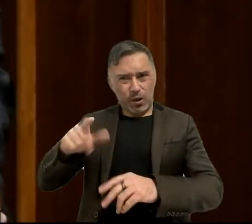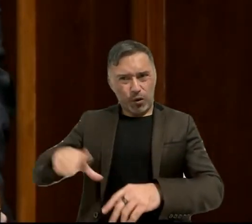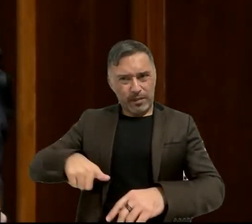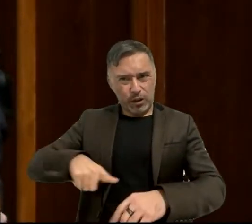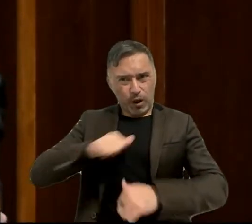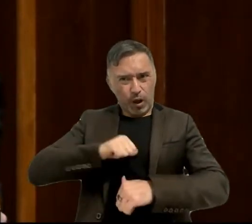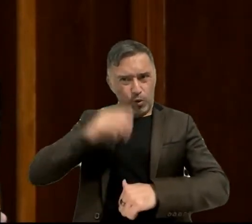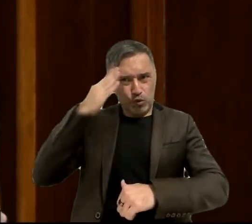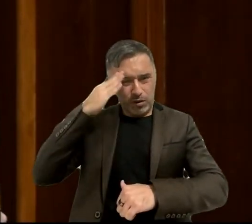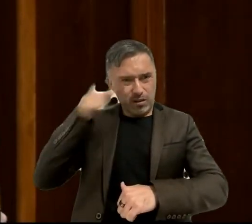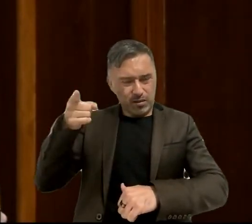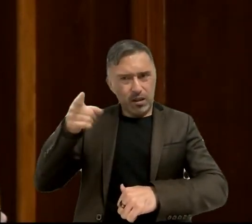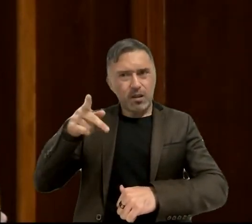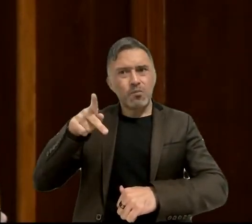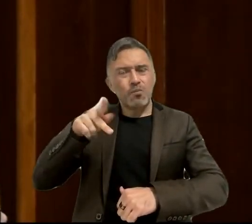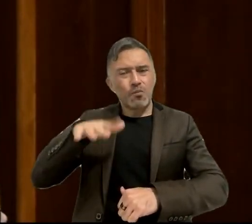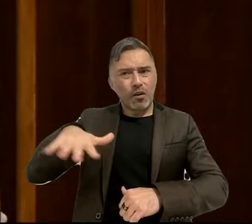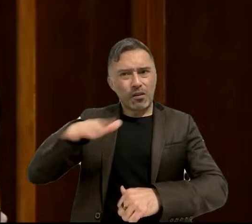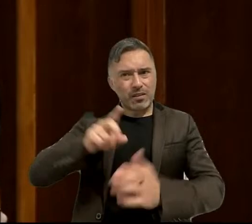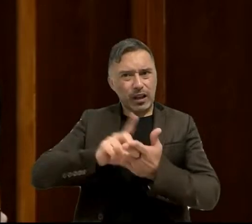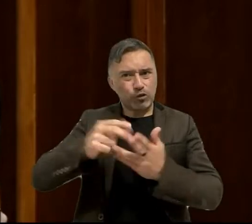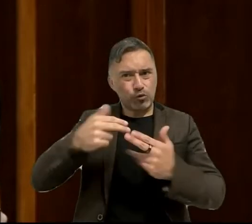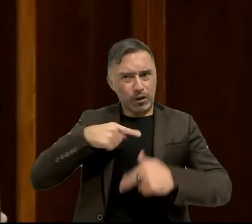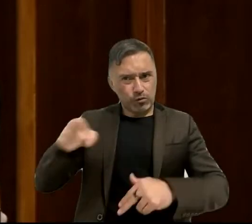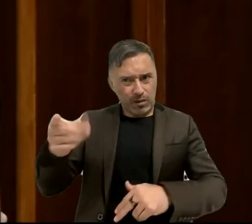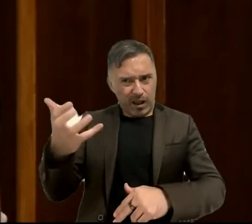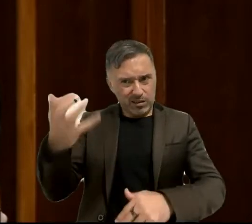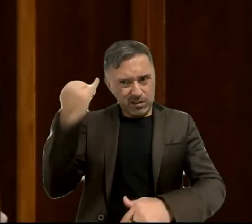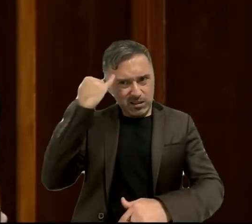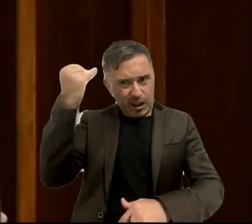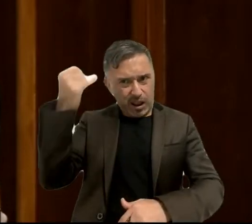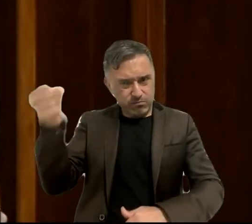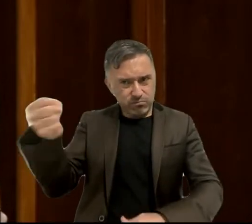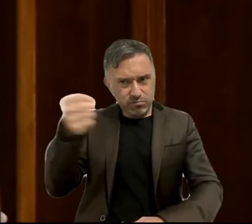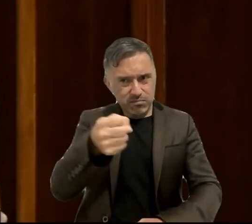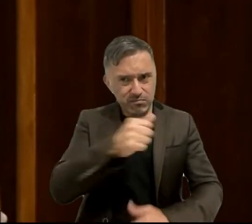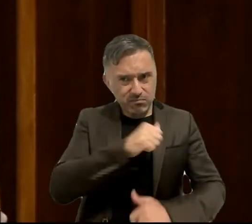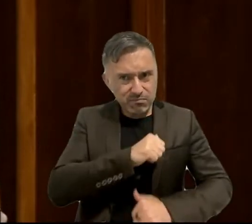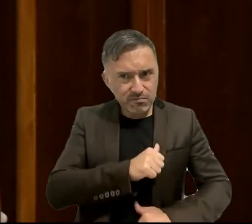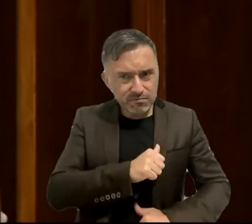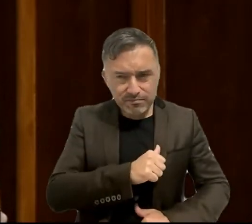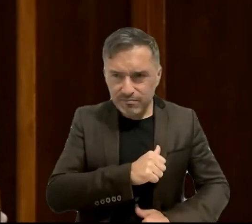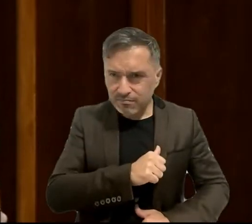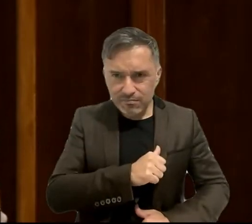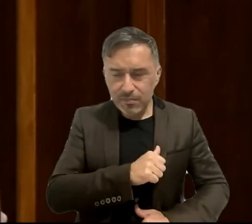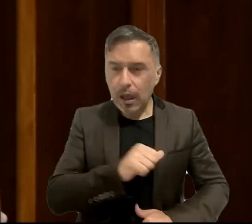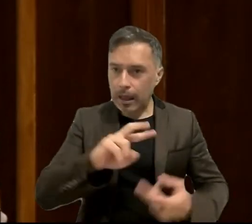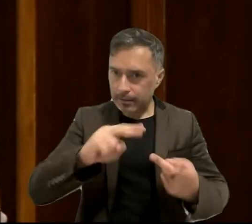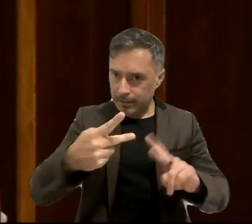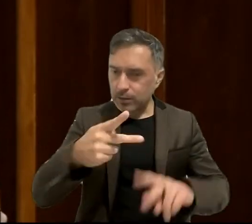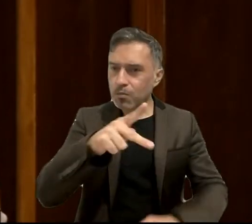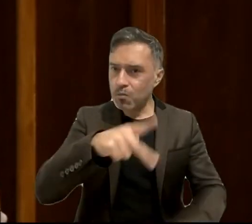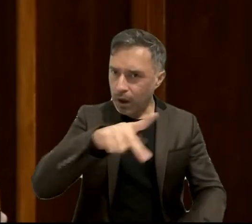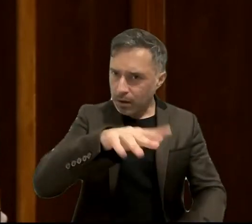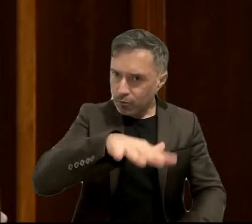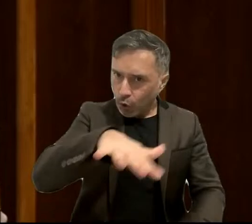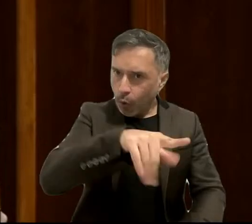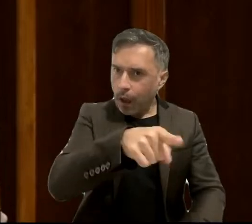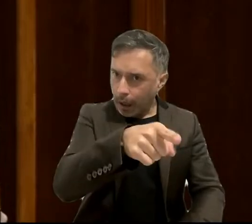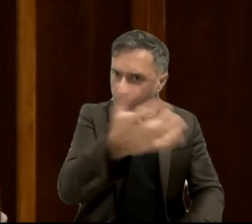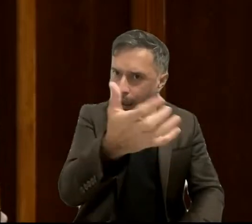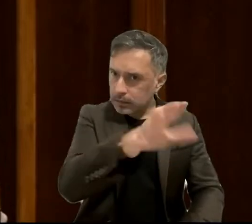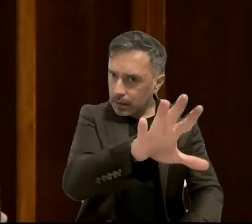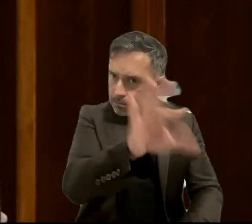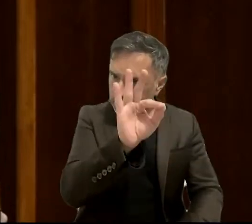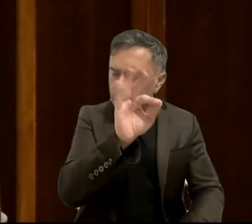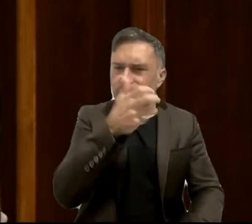Humanos y no sea el propio pueblo. O sea, la autoridad nombra a quien va a vigilar al pueblo del abuso de